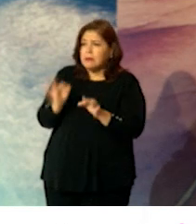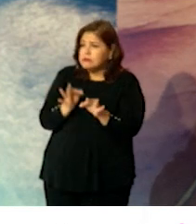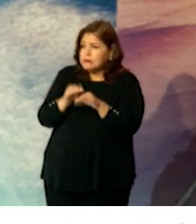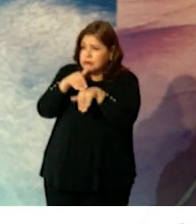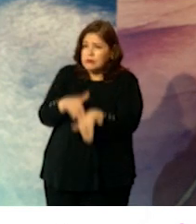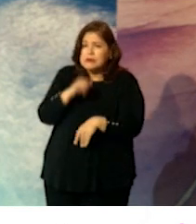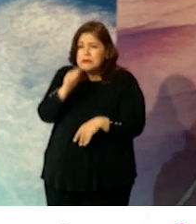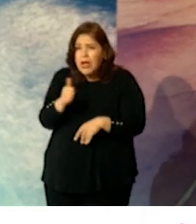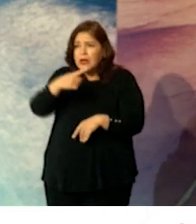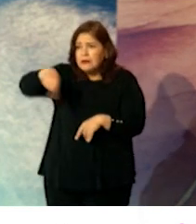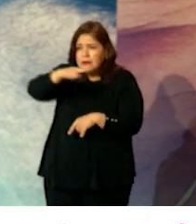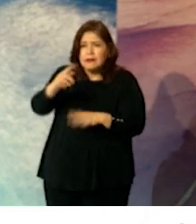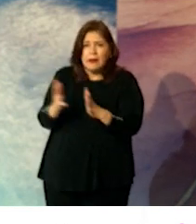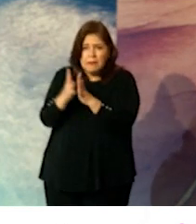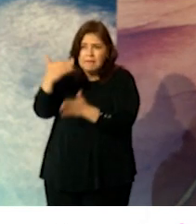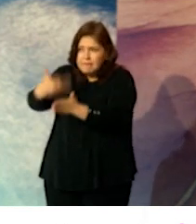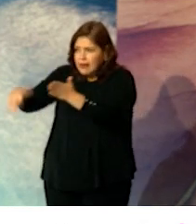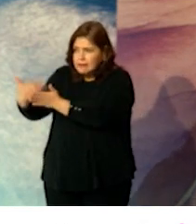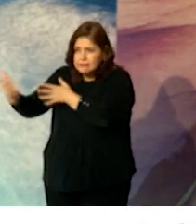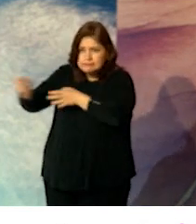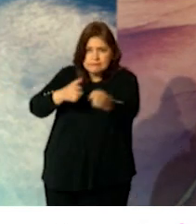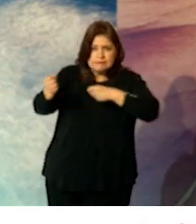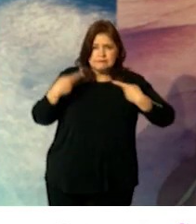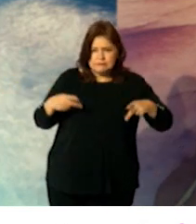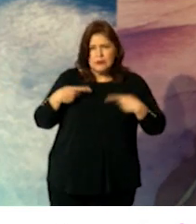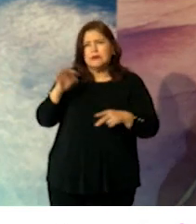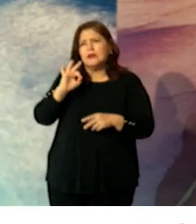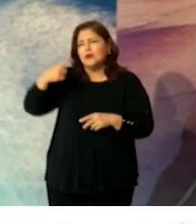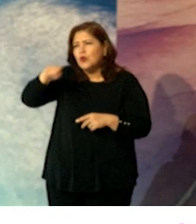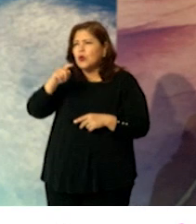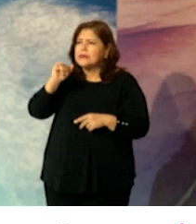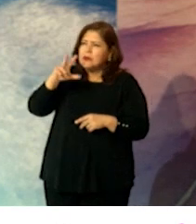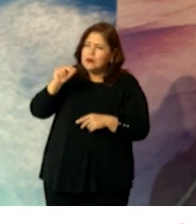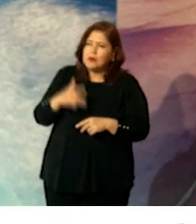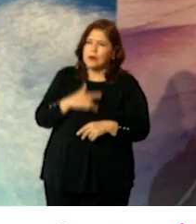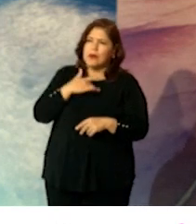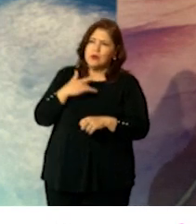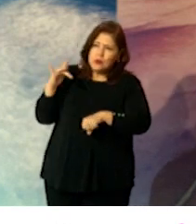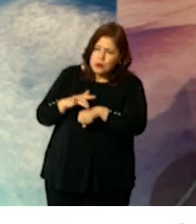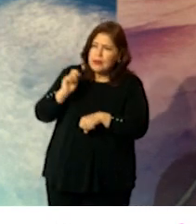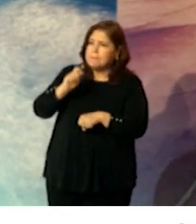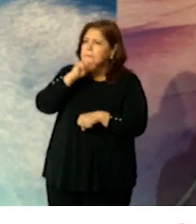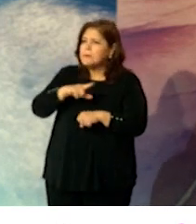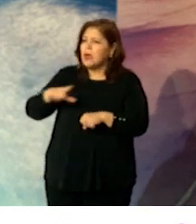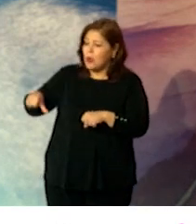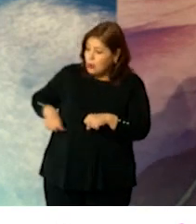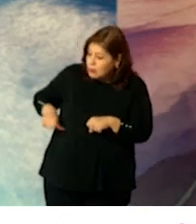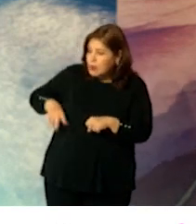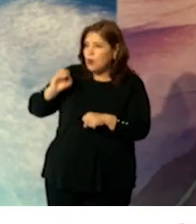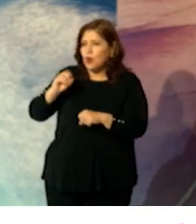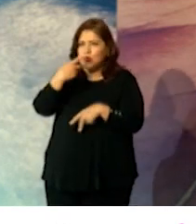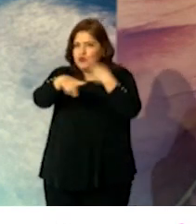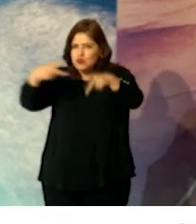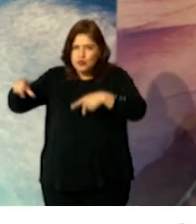con la participación ciudadana que tanto se necesita. No sé si aquí en algún momento a ustedes les ha tocado en que luego el mismo gobierno o sus